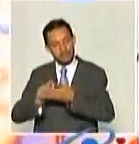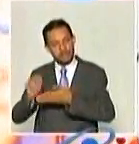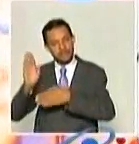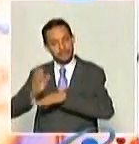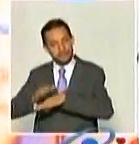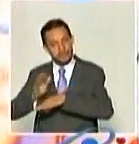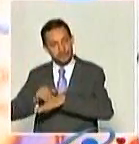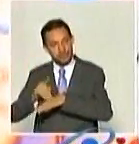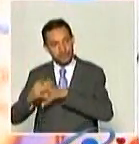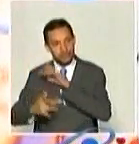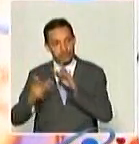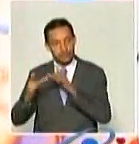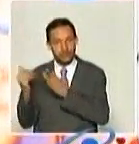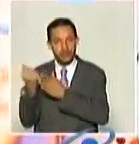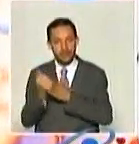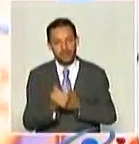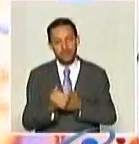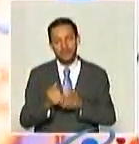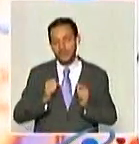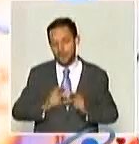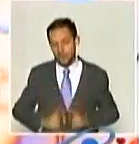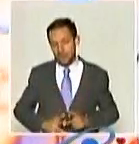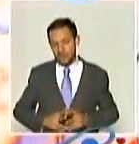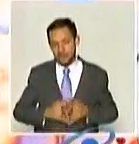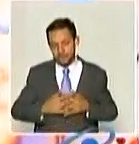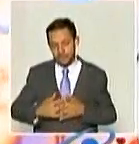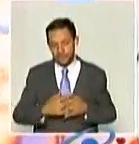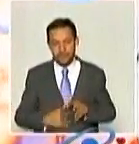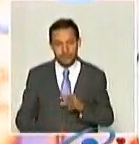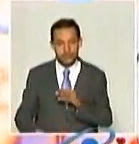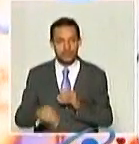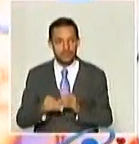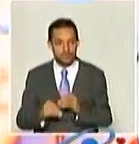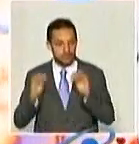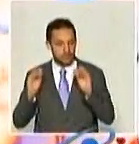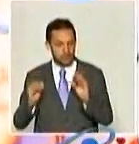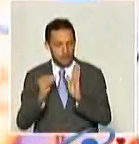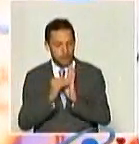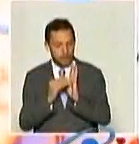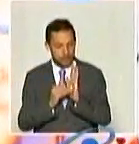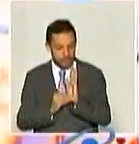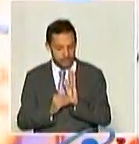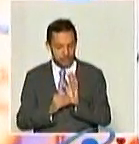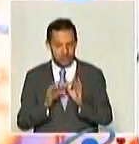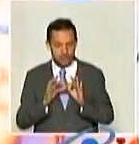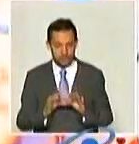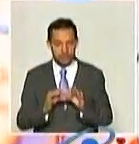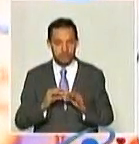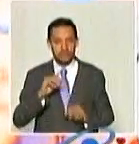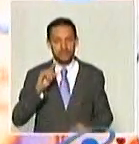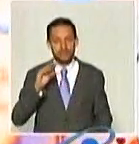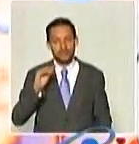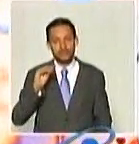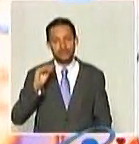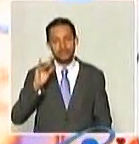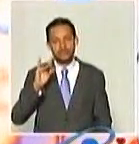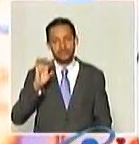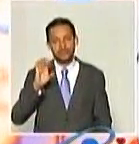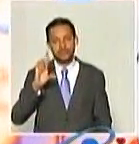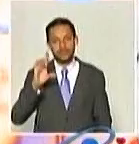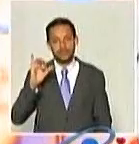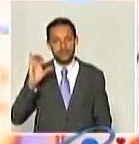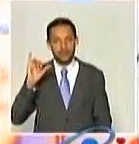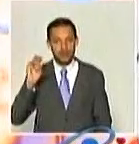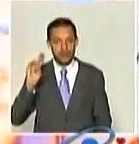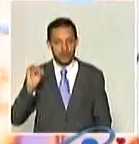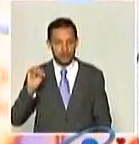una acidificación al cuerpo. Mientras no se maneje eso, hagamos todas las terapias de quelación que queramos hacer, no hacen sino un efecto